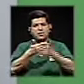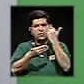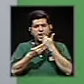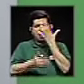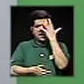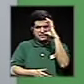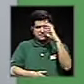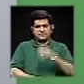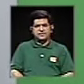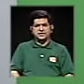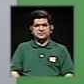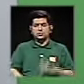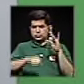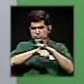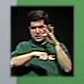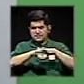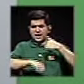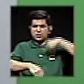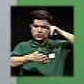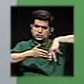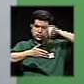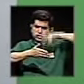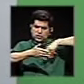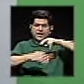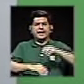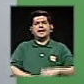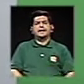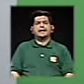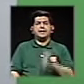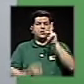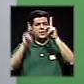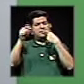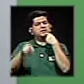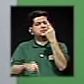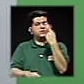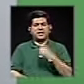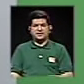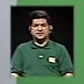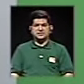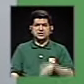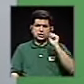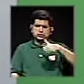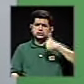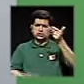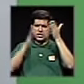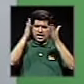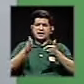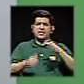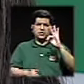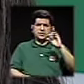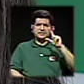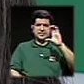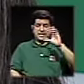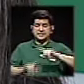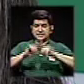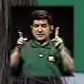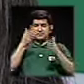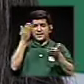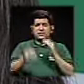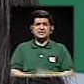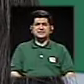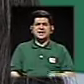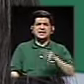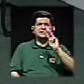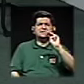Facebook en más temprano había leído que una persona decía que si hay ganadores con el telc pero tal vez Mauricio Quiénes son